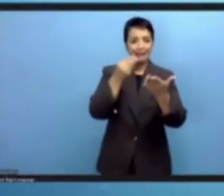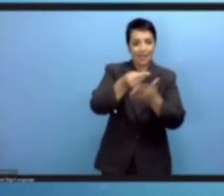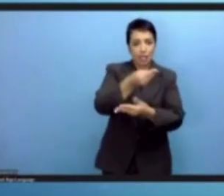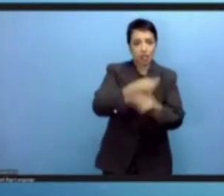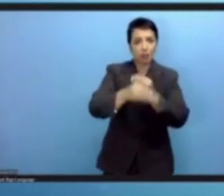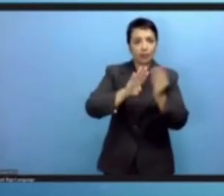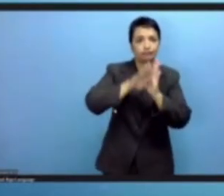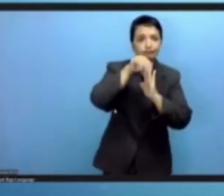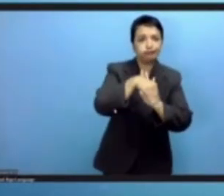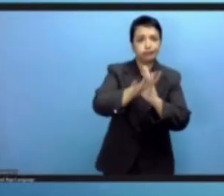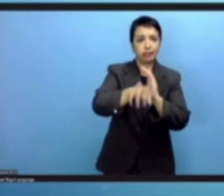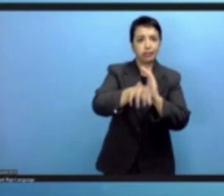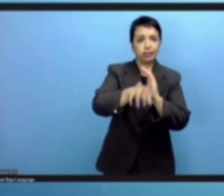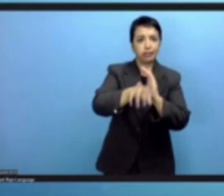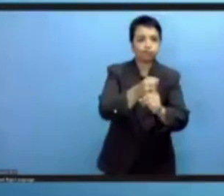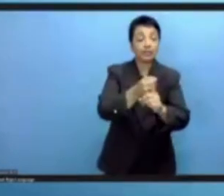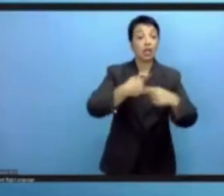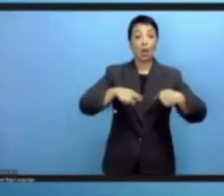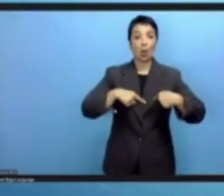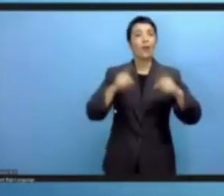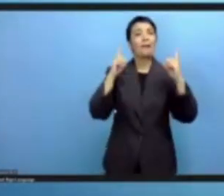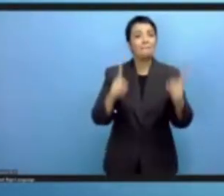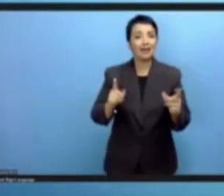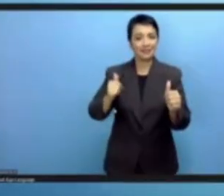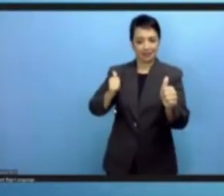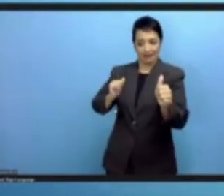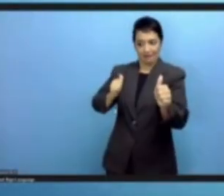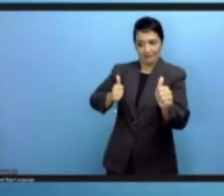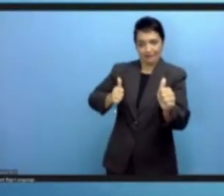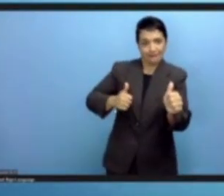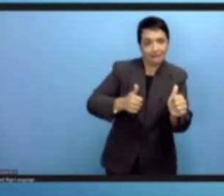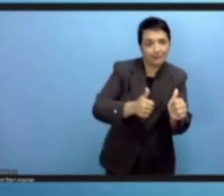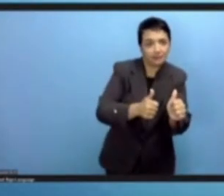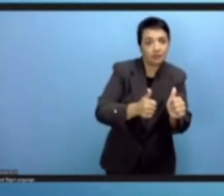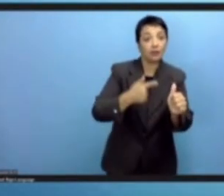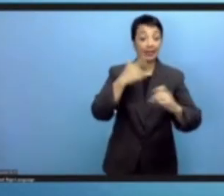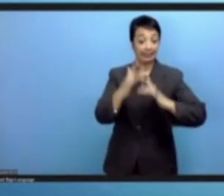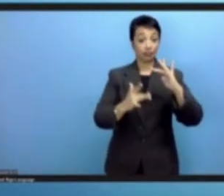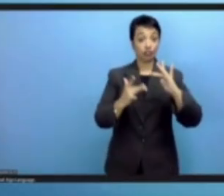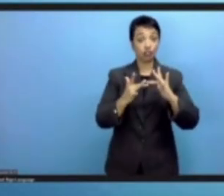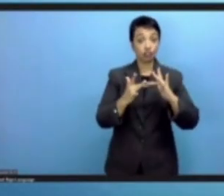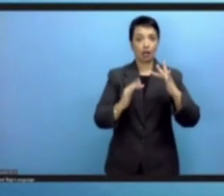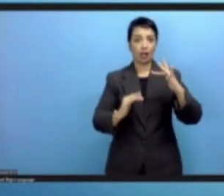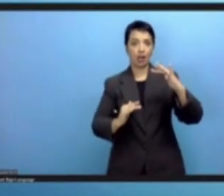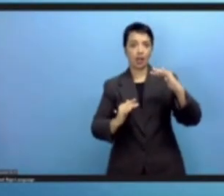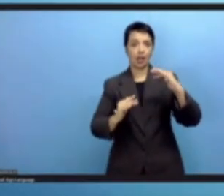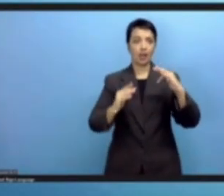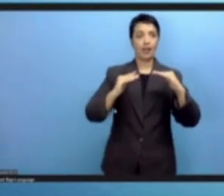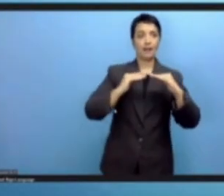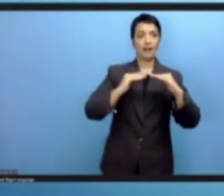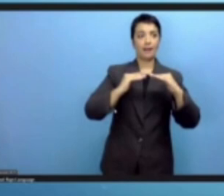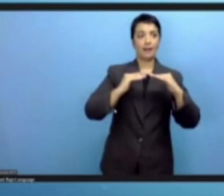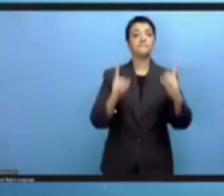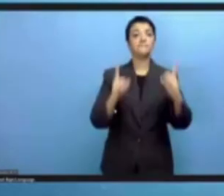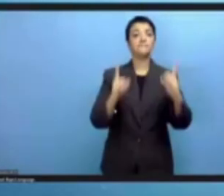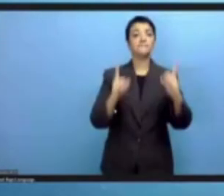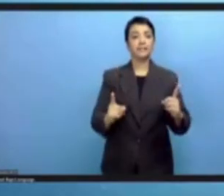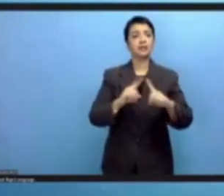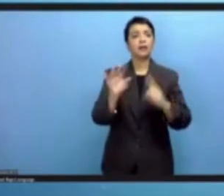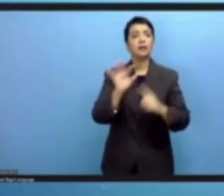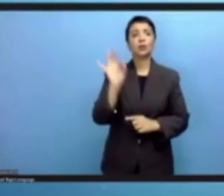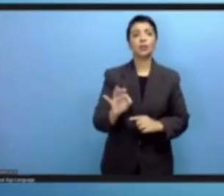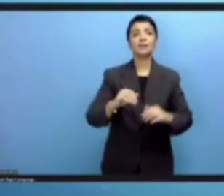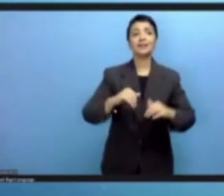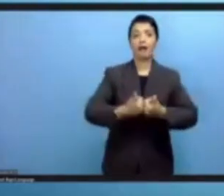geopolíticos y económicos y no podremos ponernos al día si desperdiciamos oportunidades pero